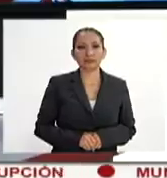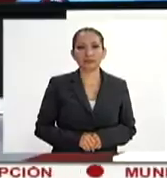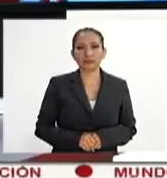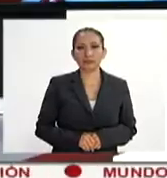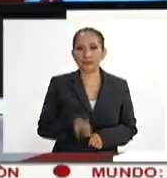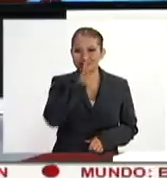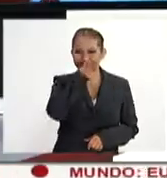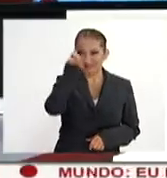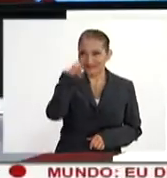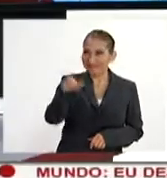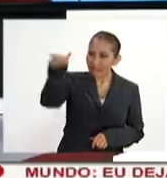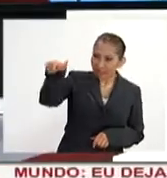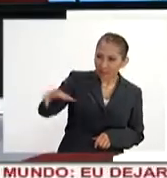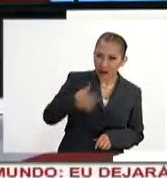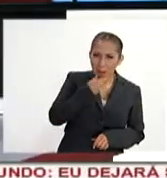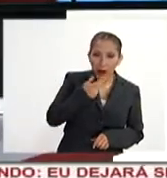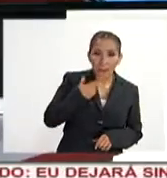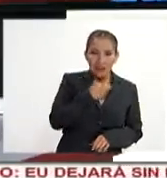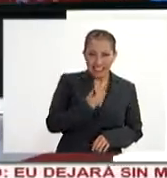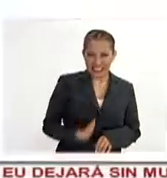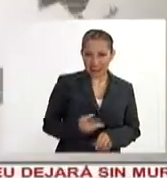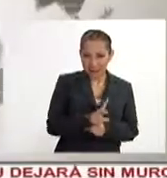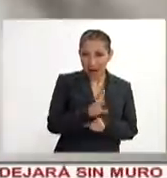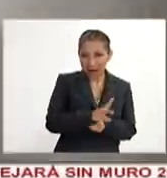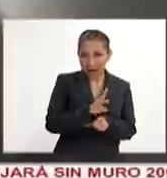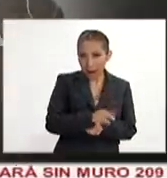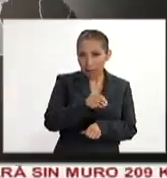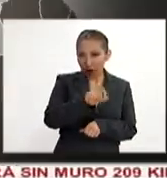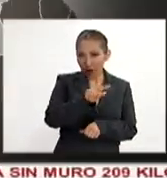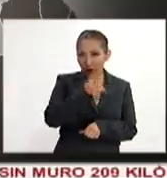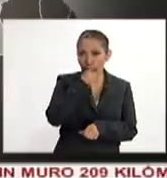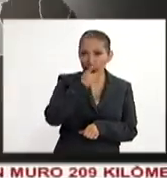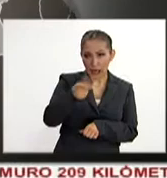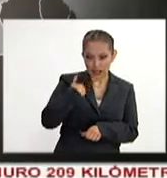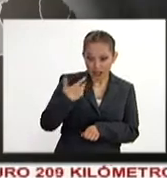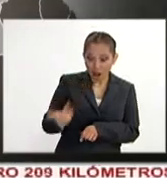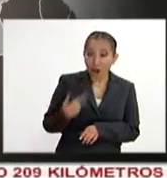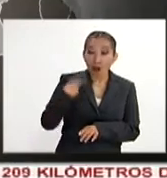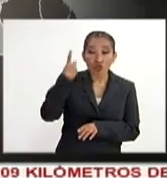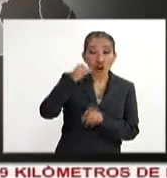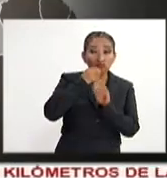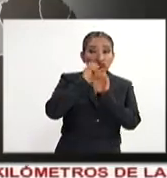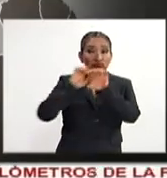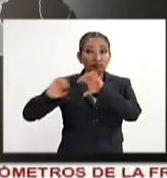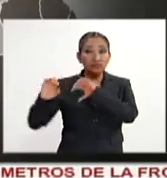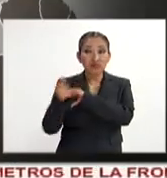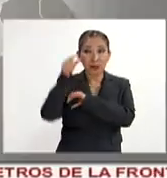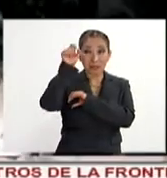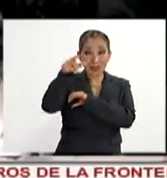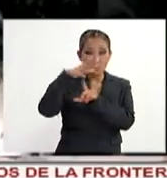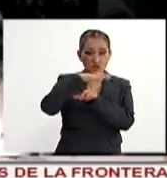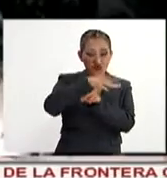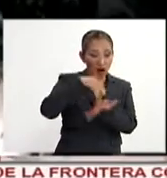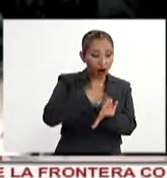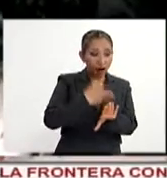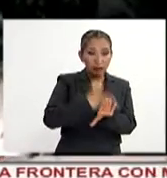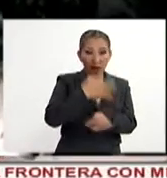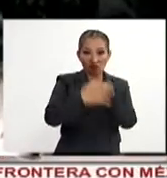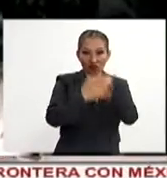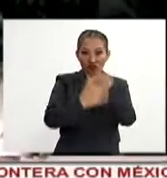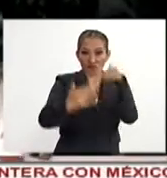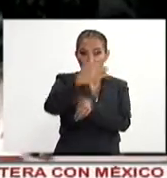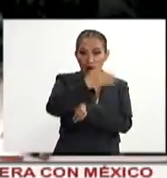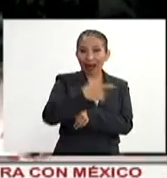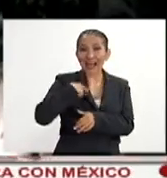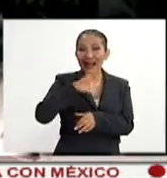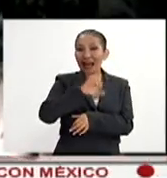En respuesta a la acción de Óscar Pérez, el presidente de Venezuela, Nicolás Maduro, afirmó que se lanzaron 2 granadas desde la aeronave contra la sede del Tribunal Supremo de